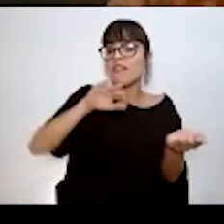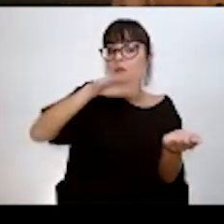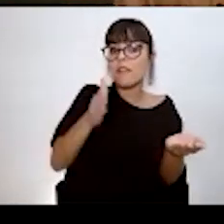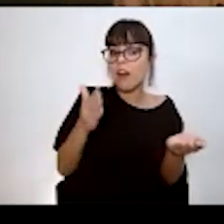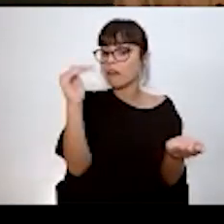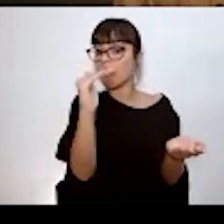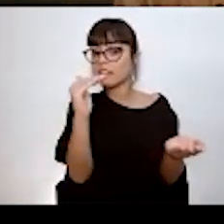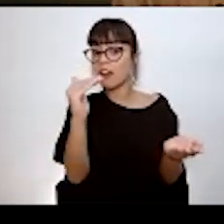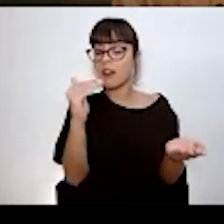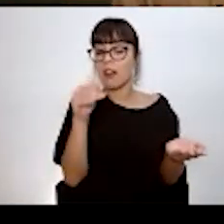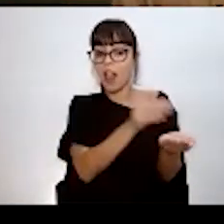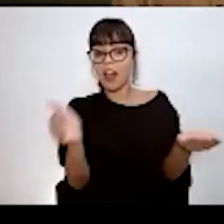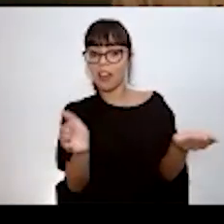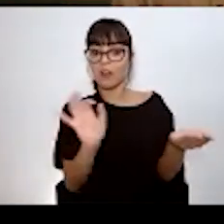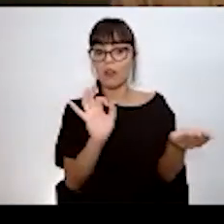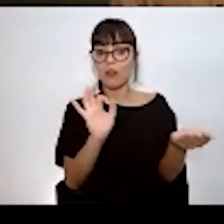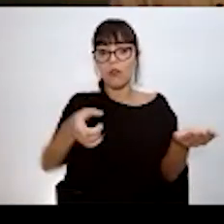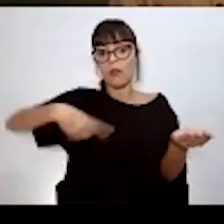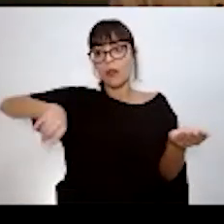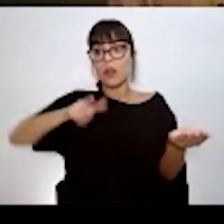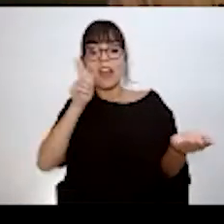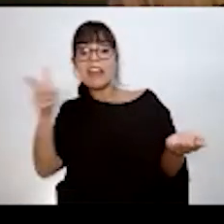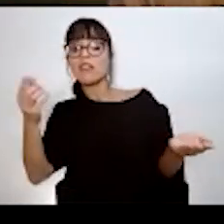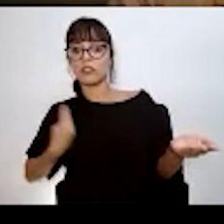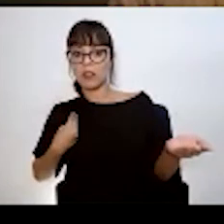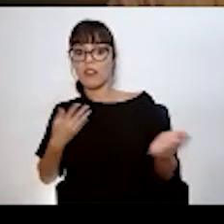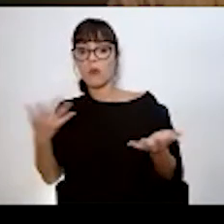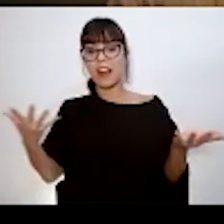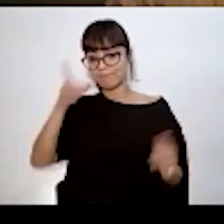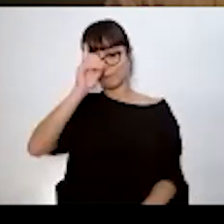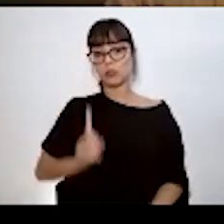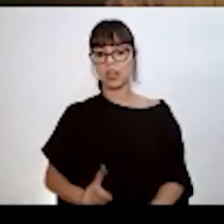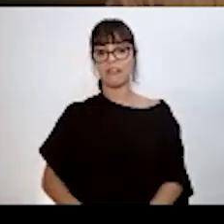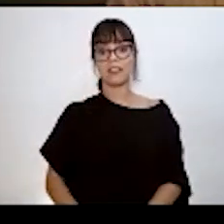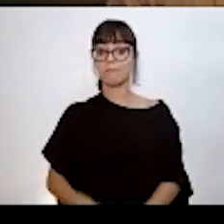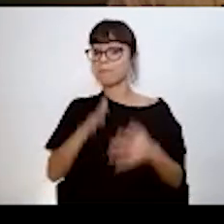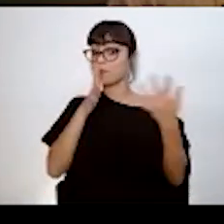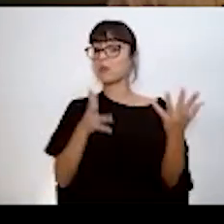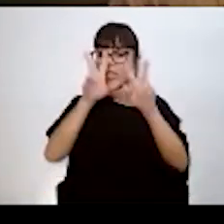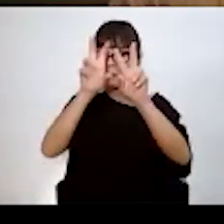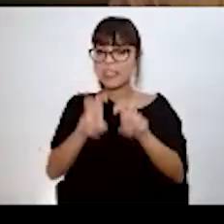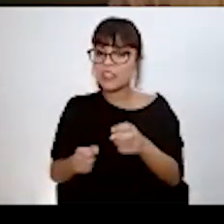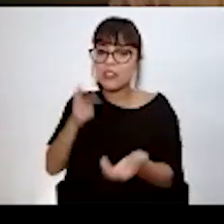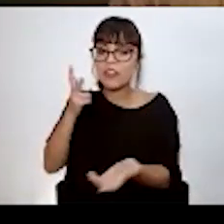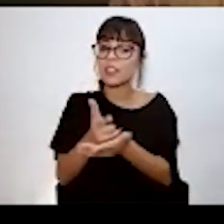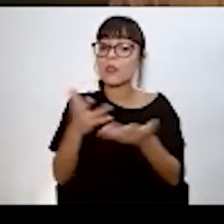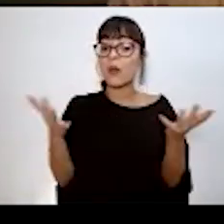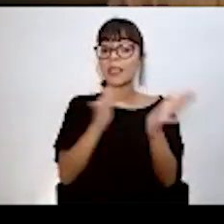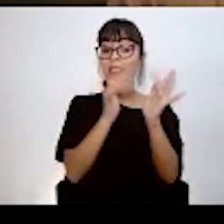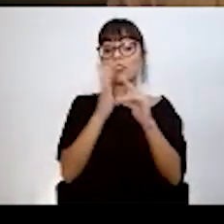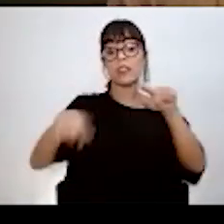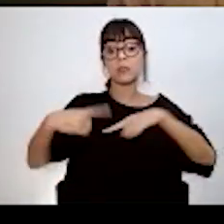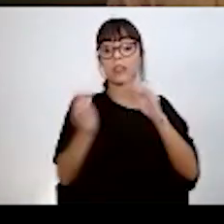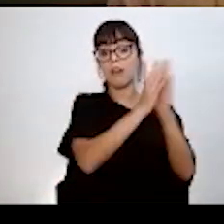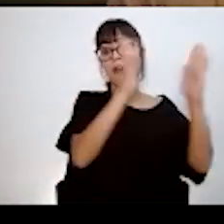cementerios constituían núcleos de agregación social. Es decir, yo creo que ahora el reto de la investigación es el primer milenio después de Cristo,